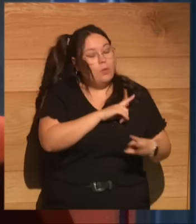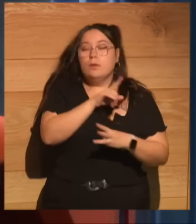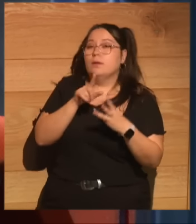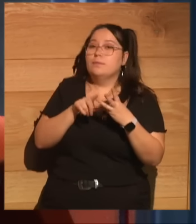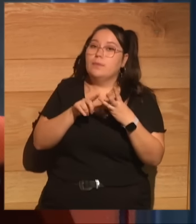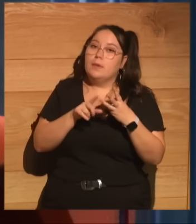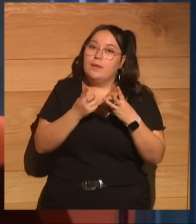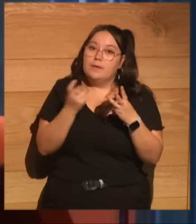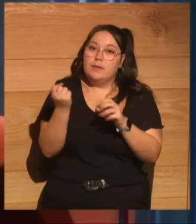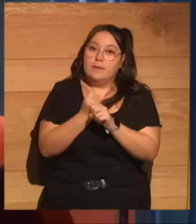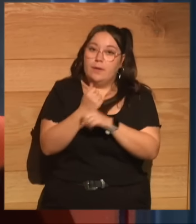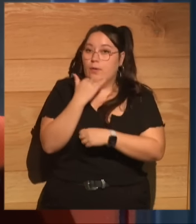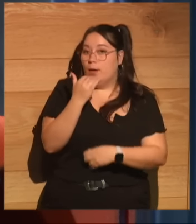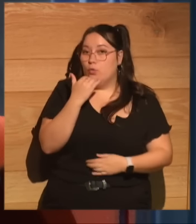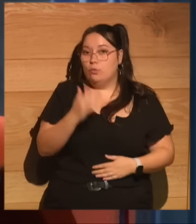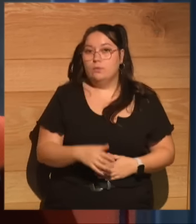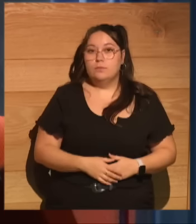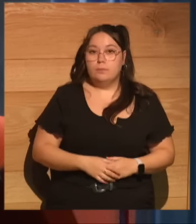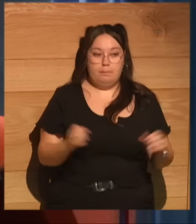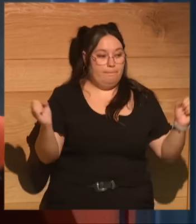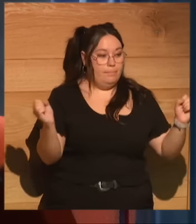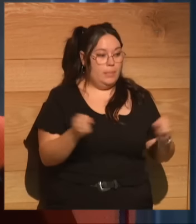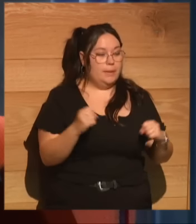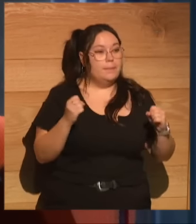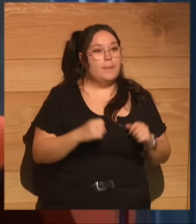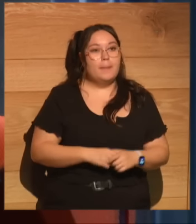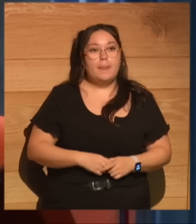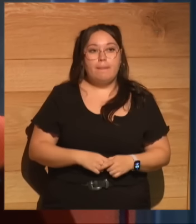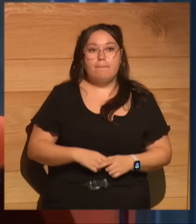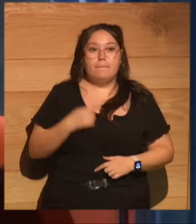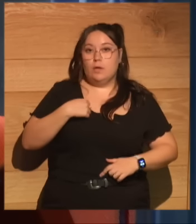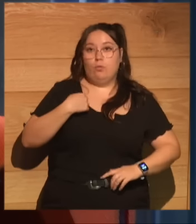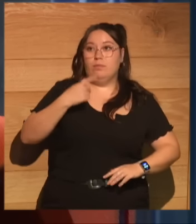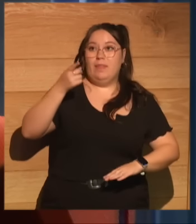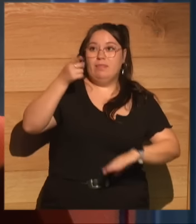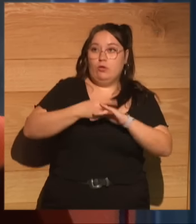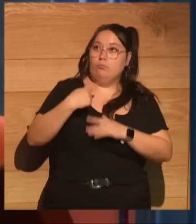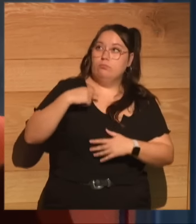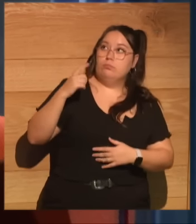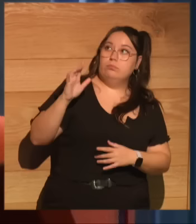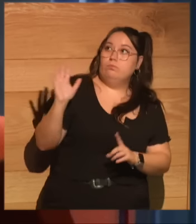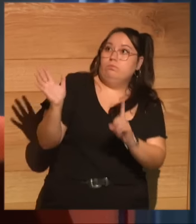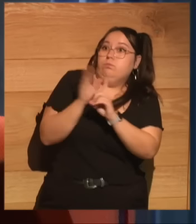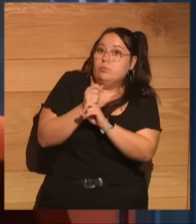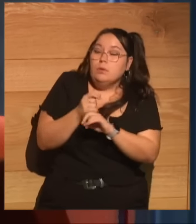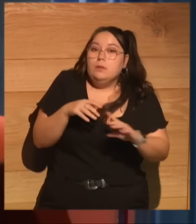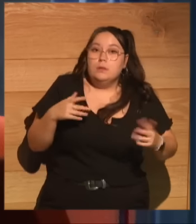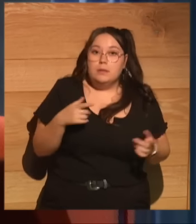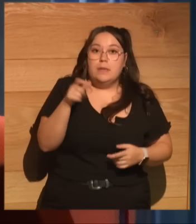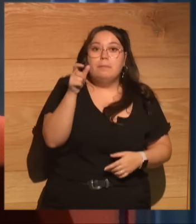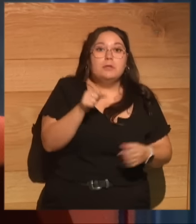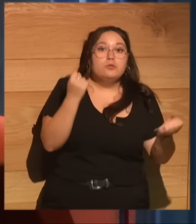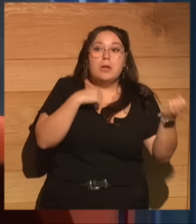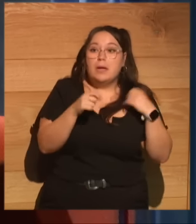que decía, necesitaba trabajar en algo. Vale. Y me cayó una dirección encima, yo conocía a este tío, el personaje me hacía gracia,